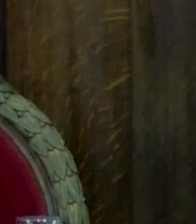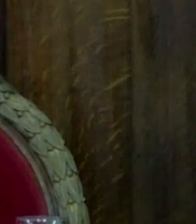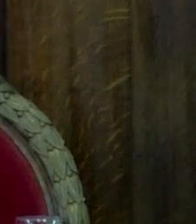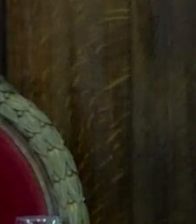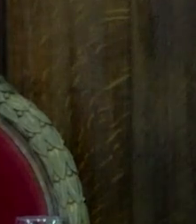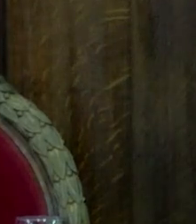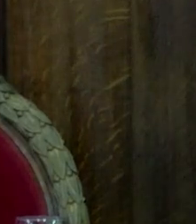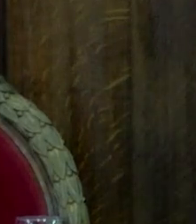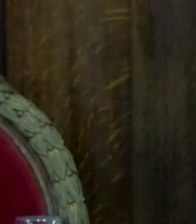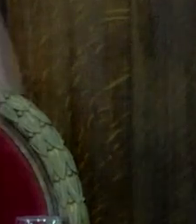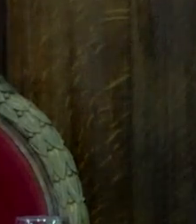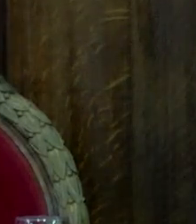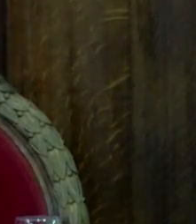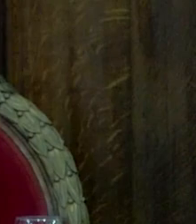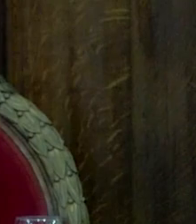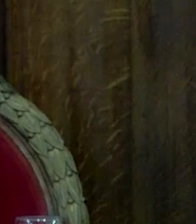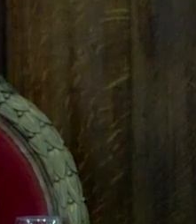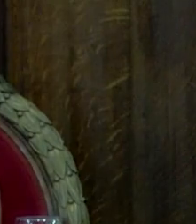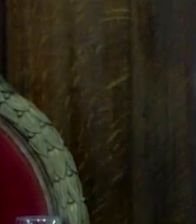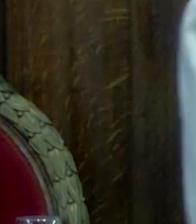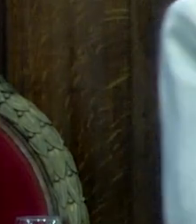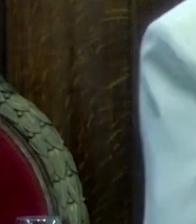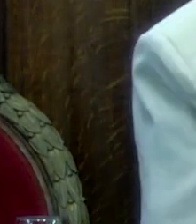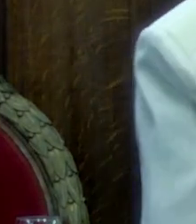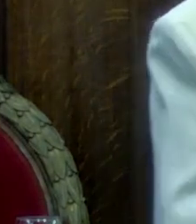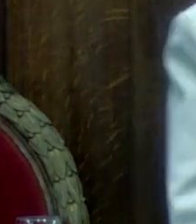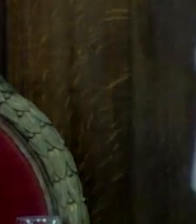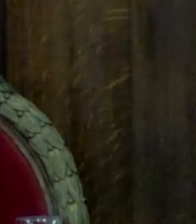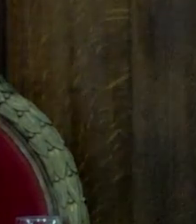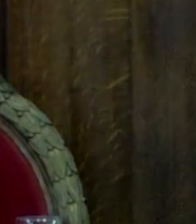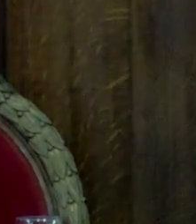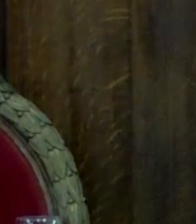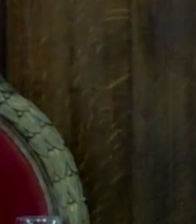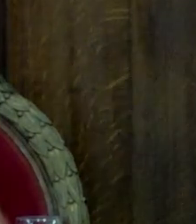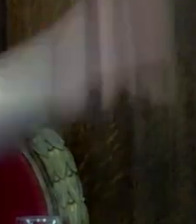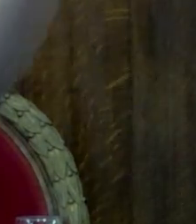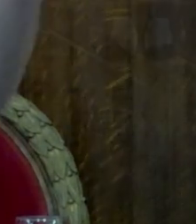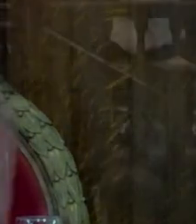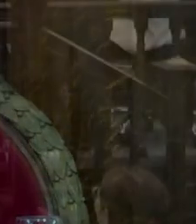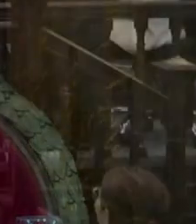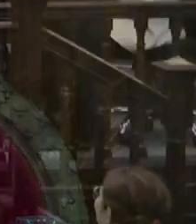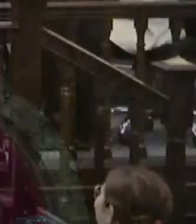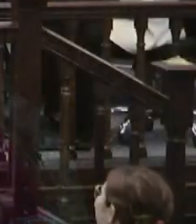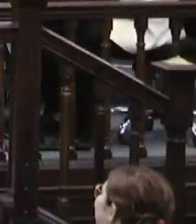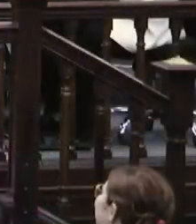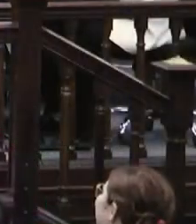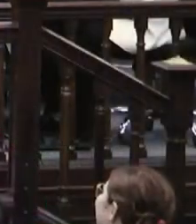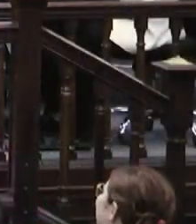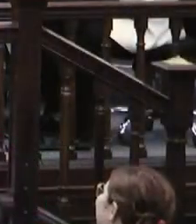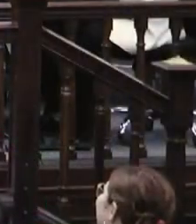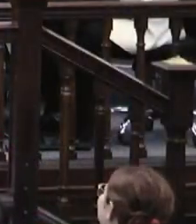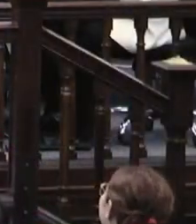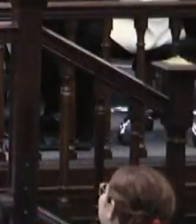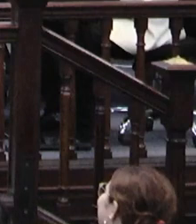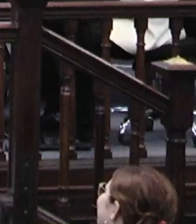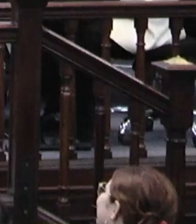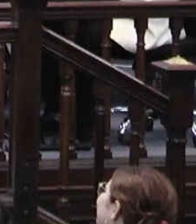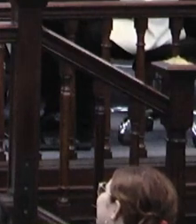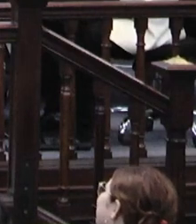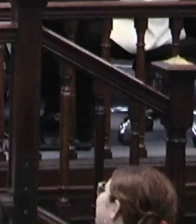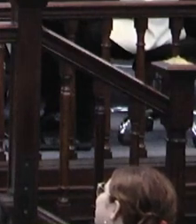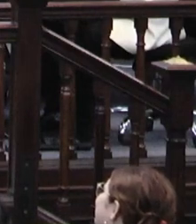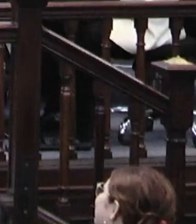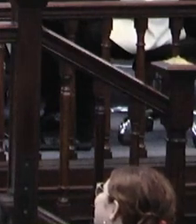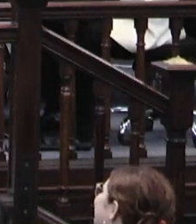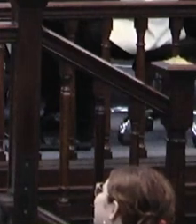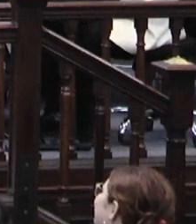como Fulmer. Palacio Legislativo. Un proyecto de ley en el cual, mediante una